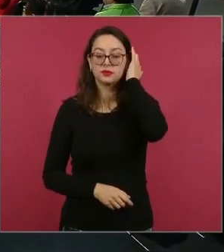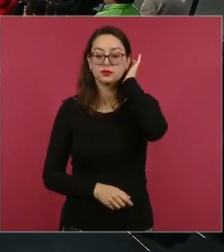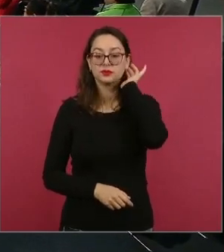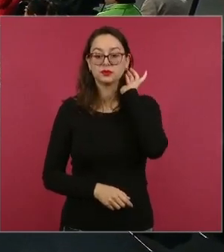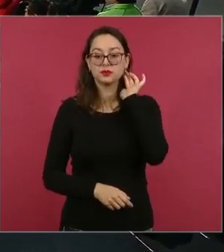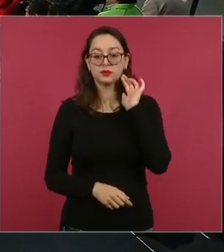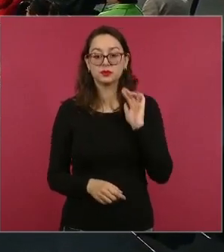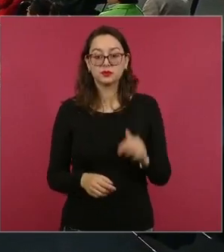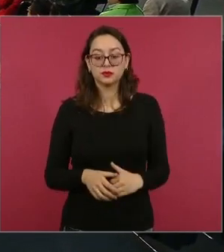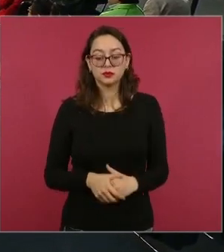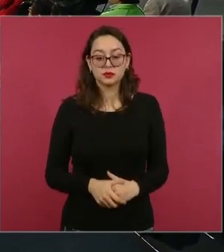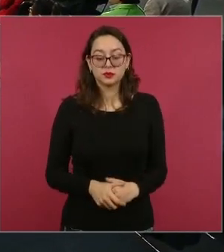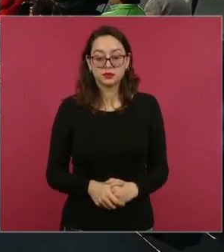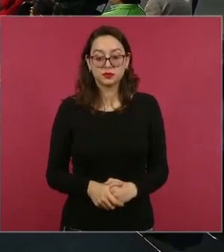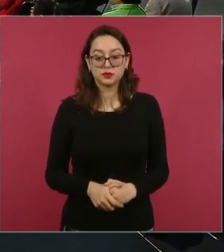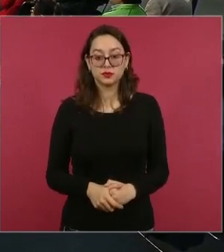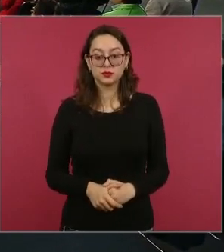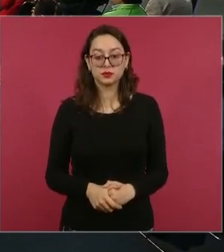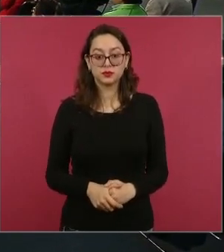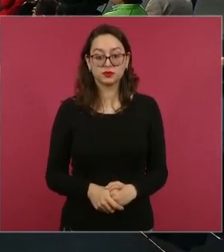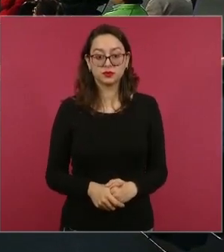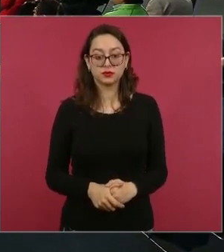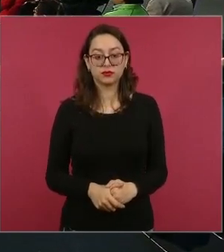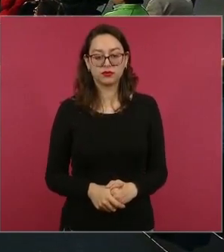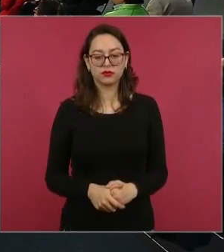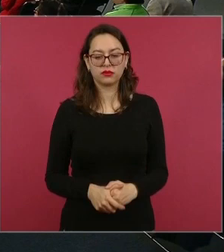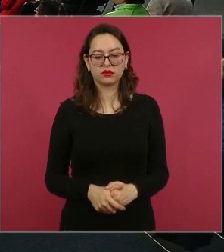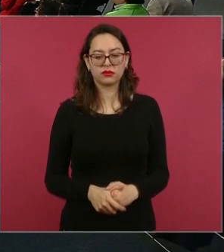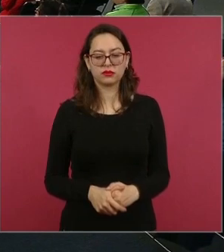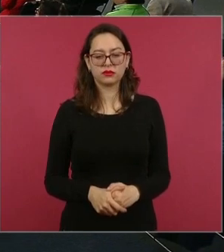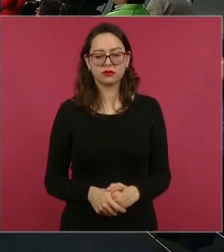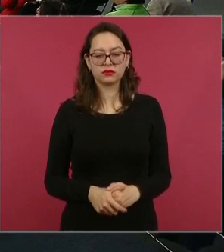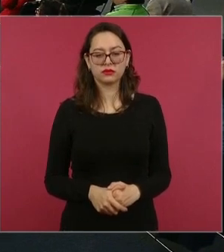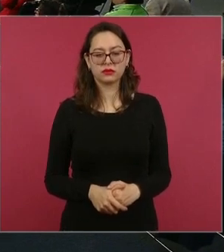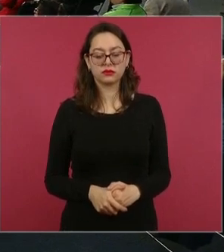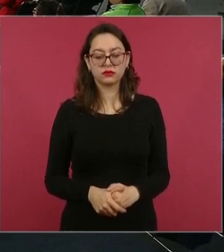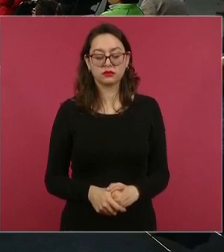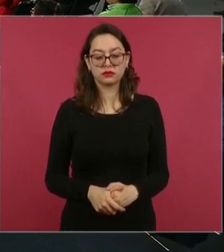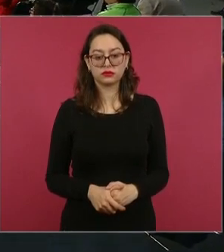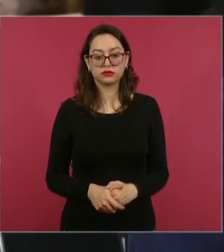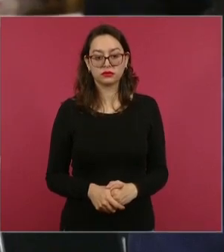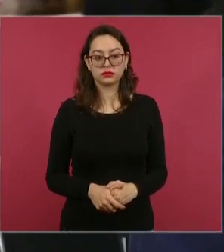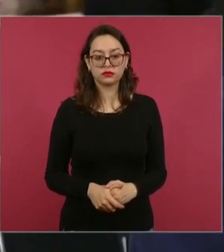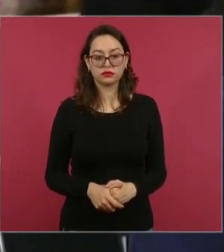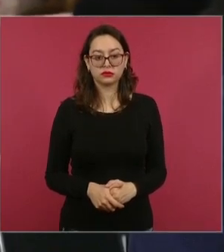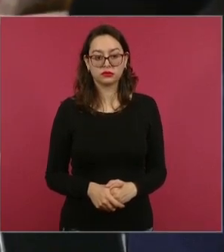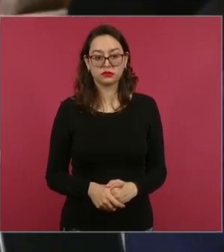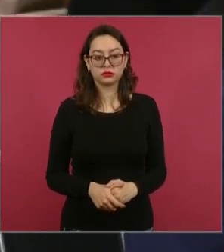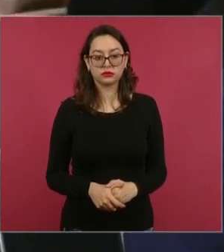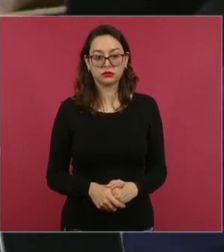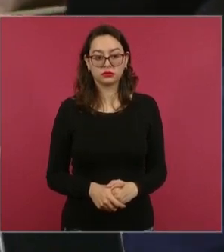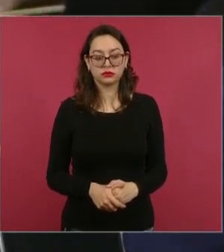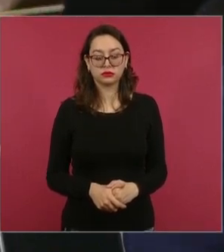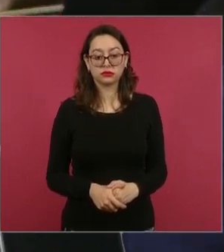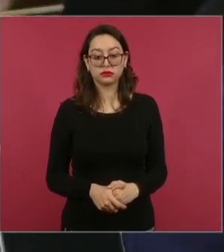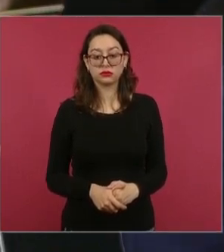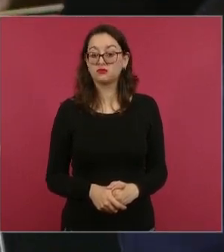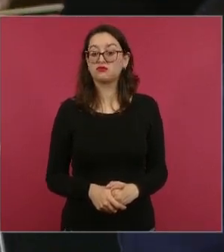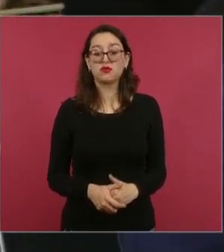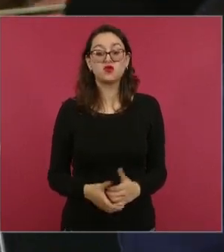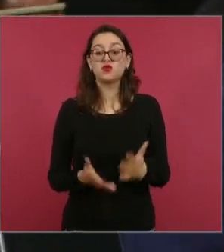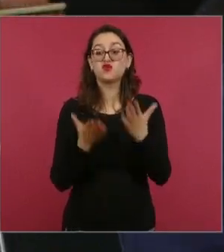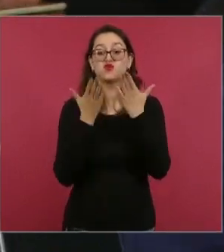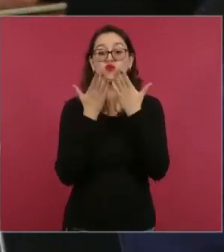como 40,000 millones de pesos pero se neitan cerca de 60 Sí es que no hay